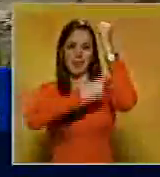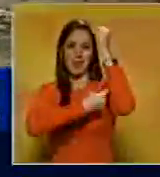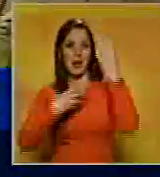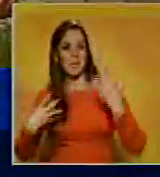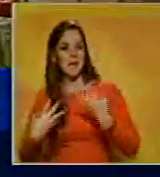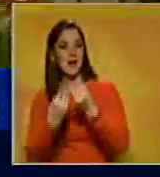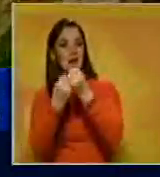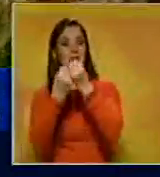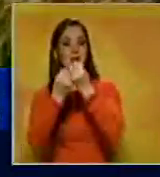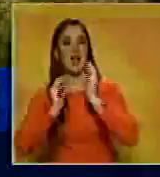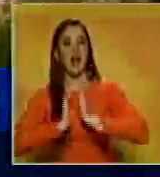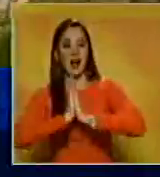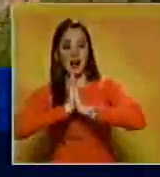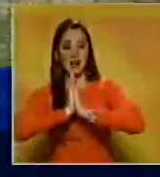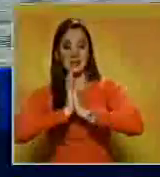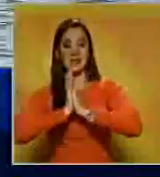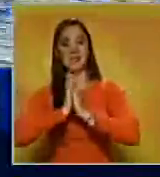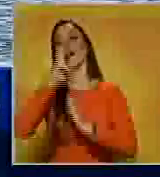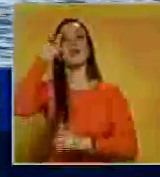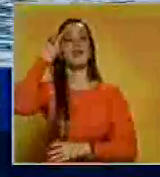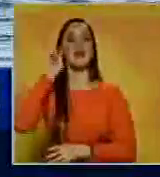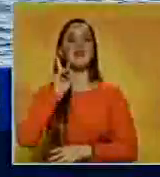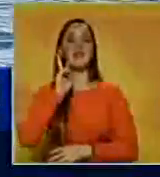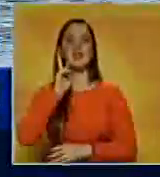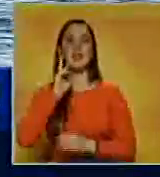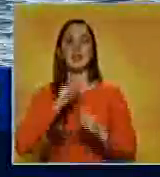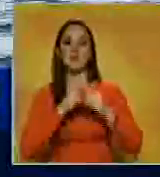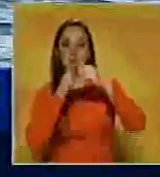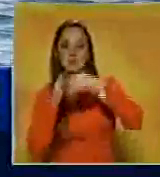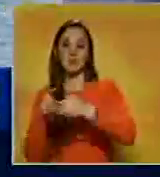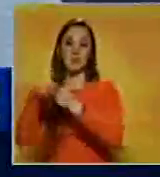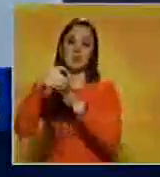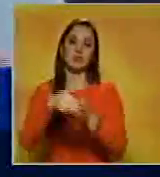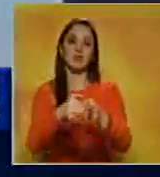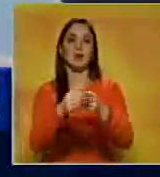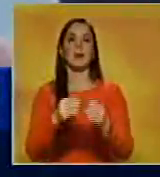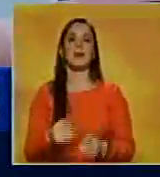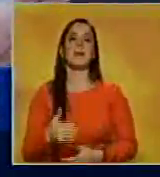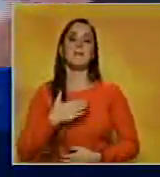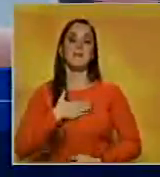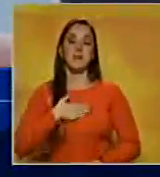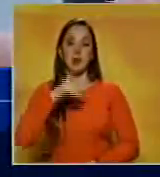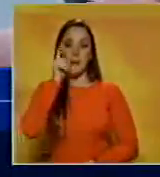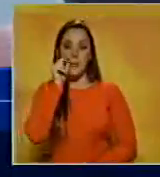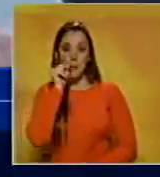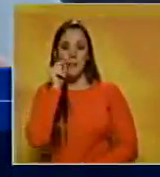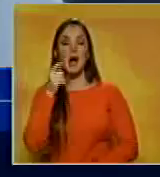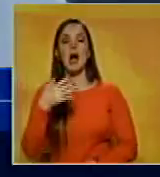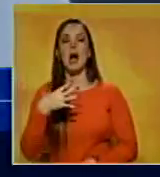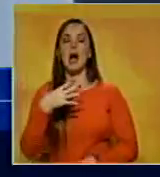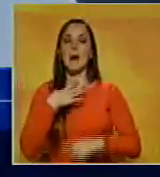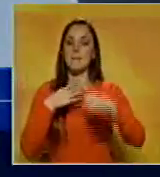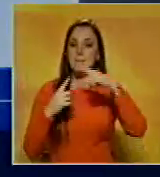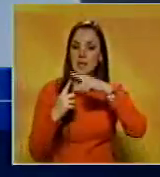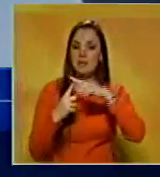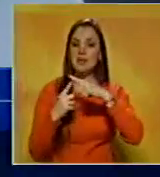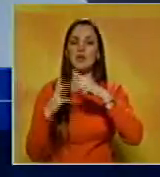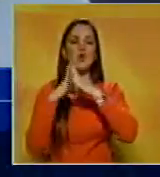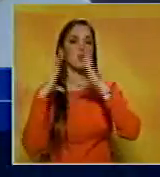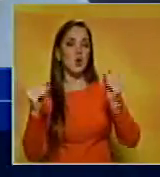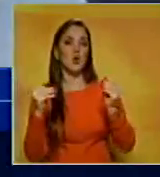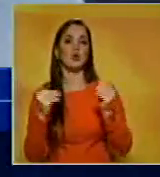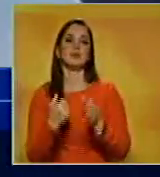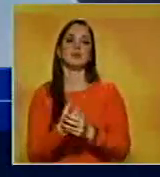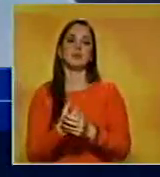a la Santa Patrona de Chiquinquirá en su recorrido lacustre. Y con mi papá, empecé a venir con mi papá, con mis tíos, con todo. Y